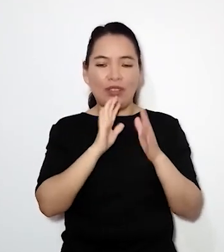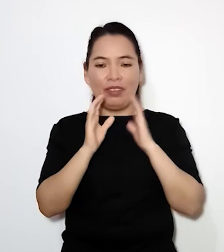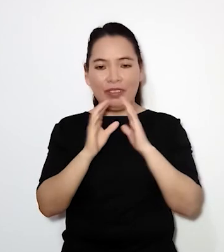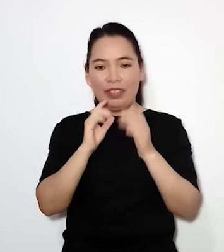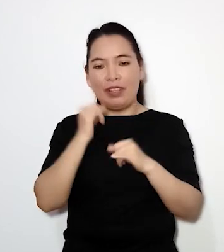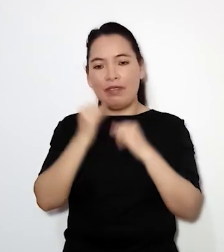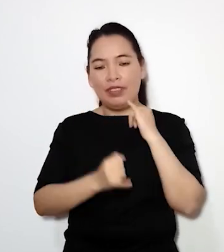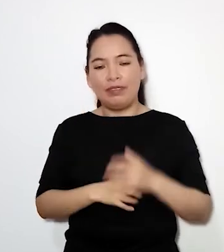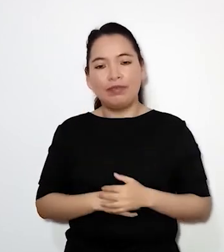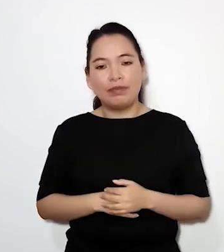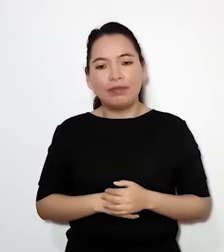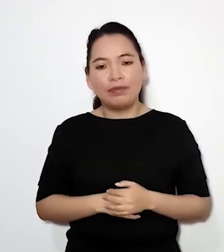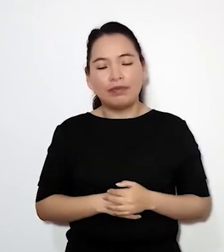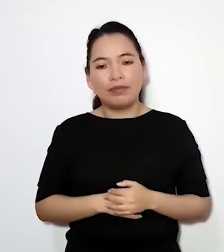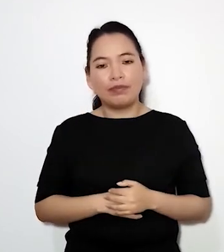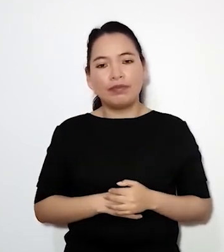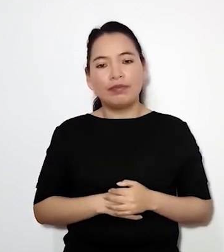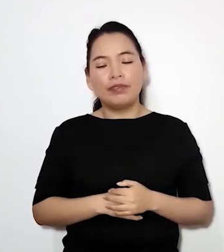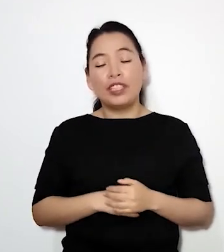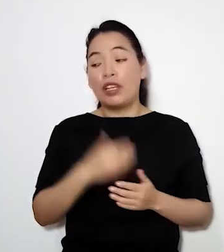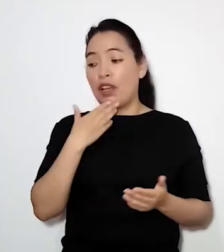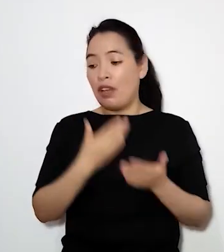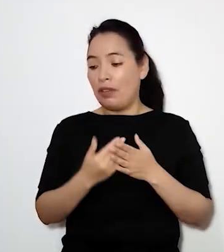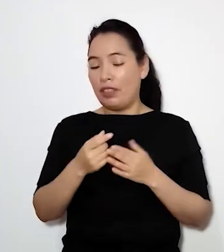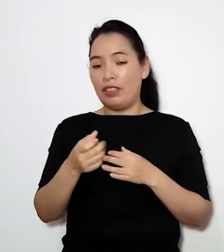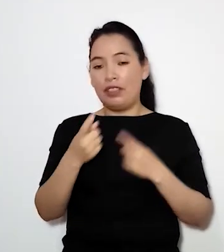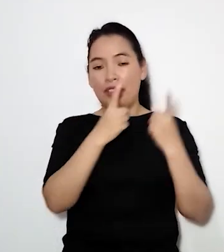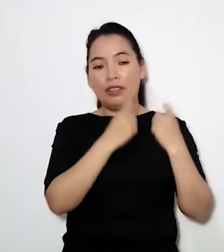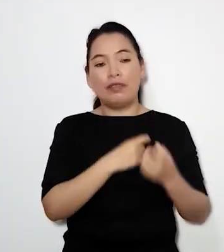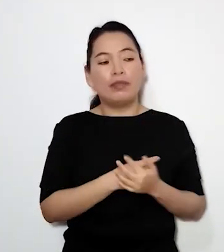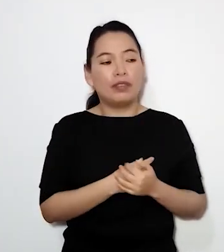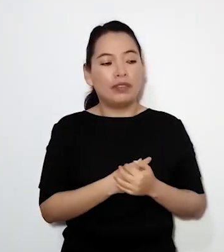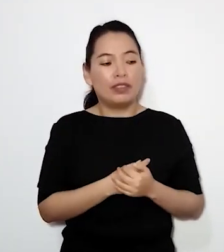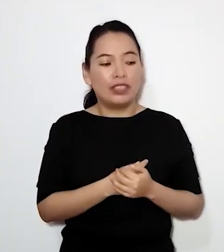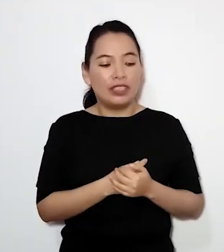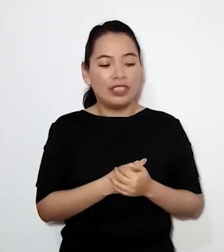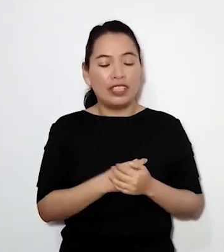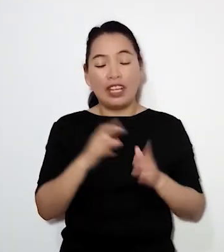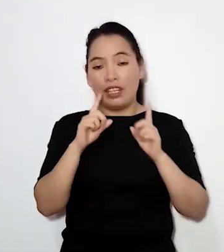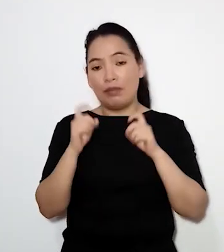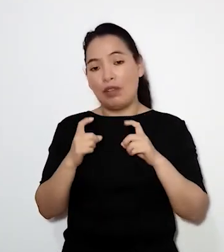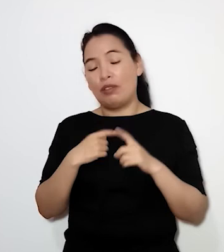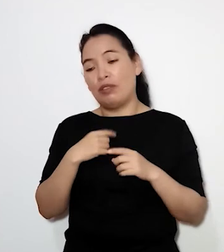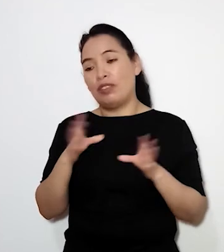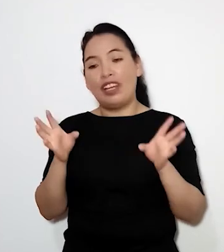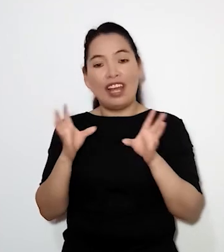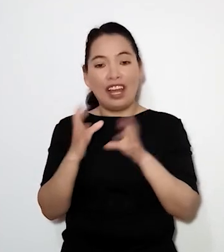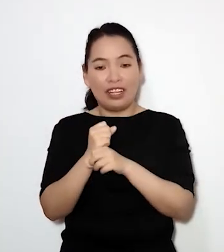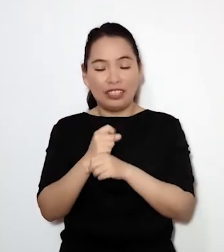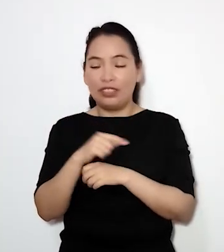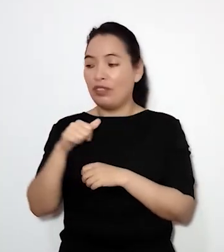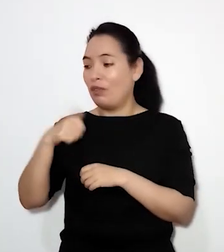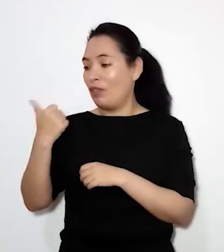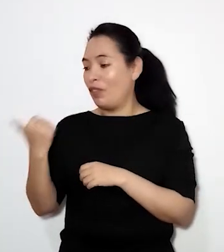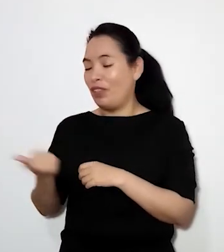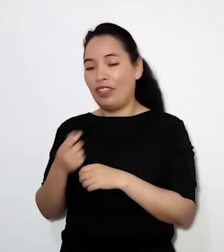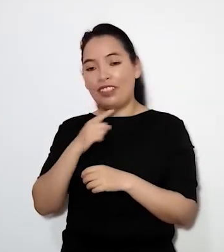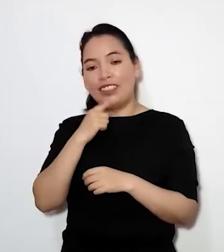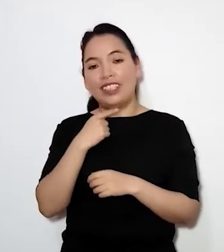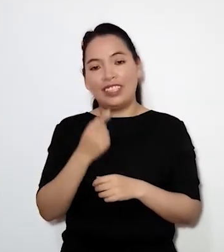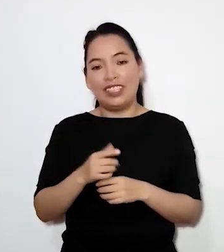un poquito lo que han preguntado y por hacer un resumen después de haber escuchado a mis compañeras y compañeros, que me ha